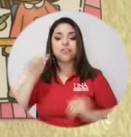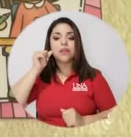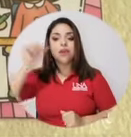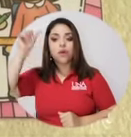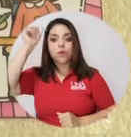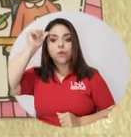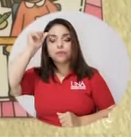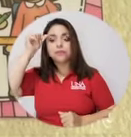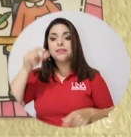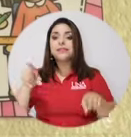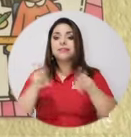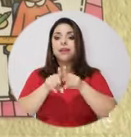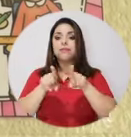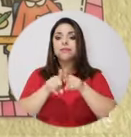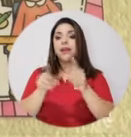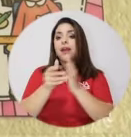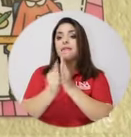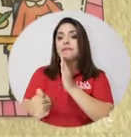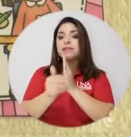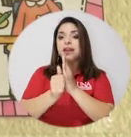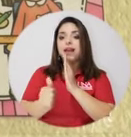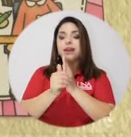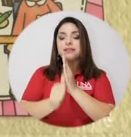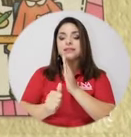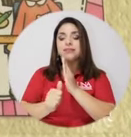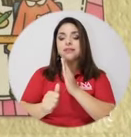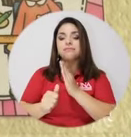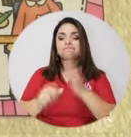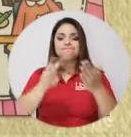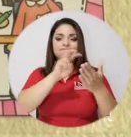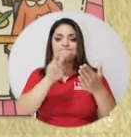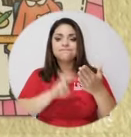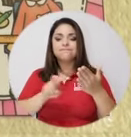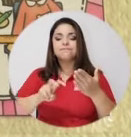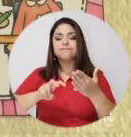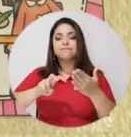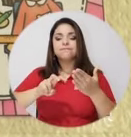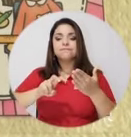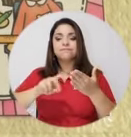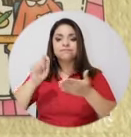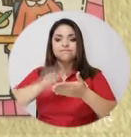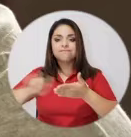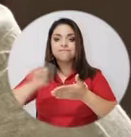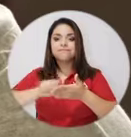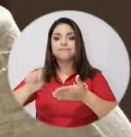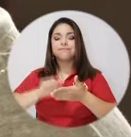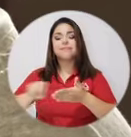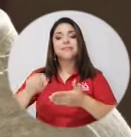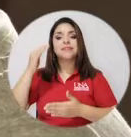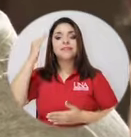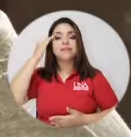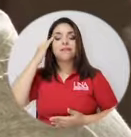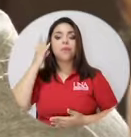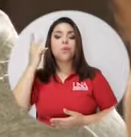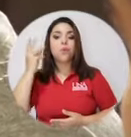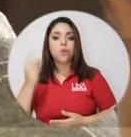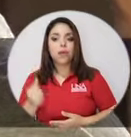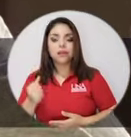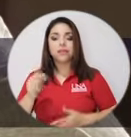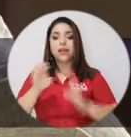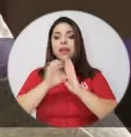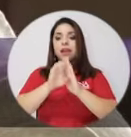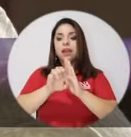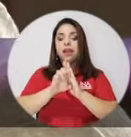conversacional entre niños y adultos y las habilidades de alfabetización emergente, es decir, el conjunto